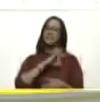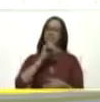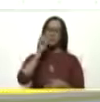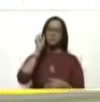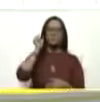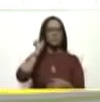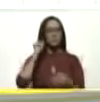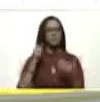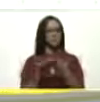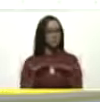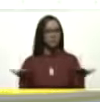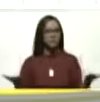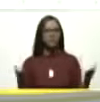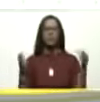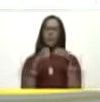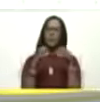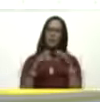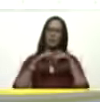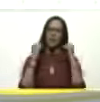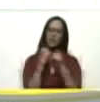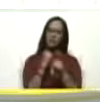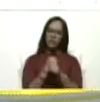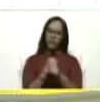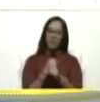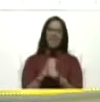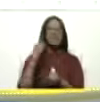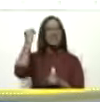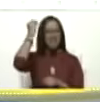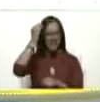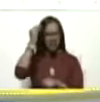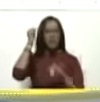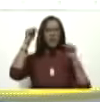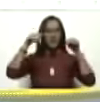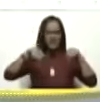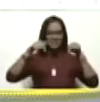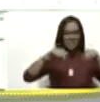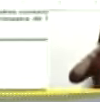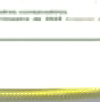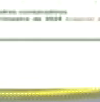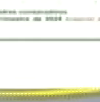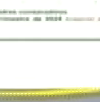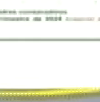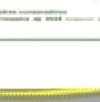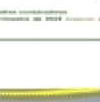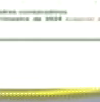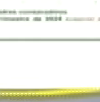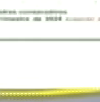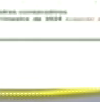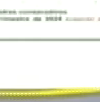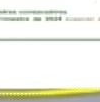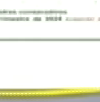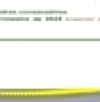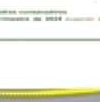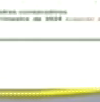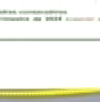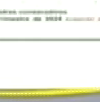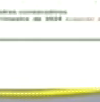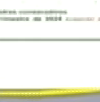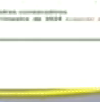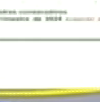empresarias, compañeros de la clase obrera, creo que este año vamos a romper récord de crecimiento